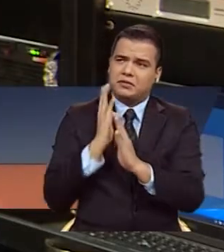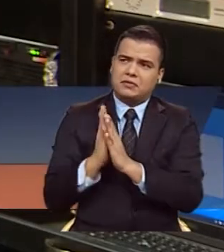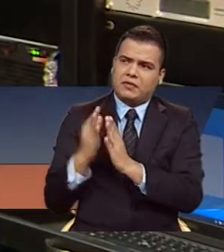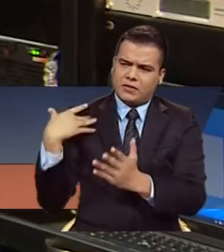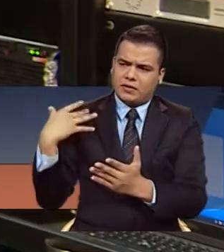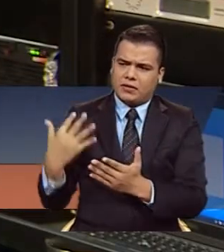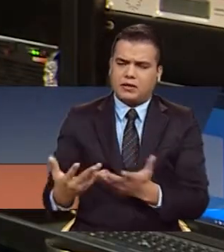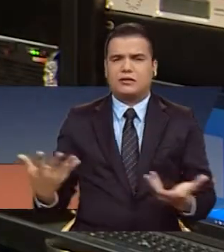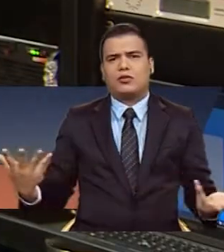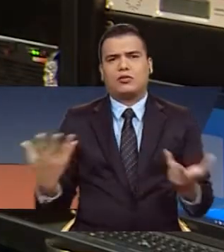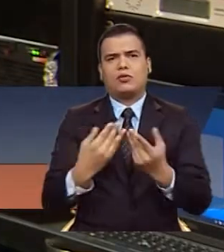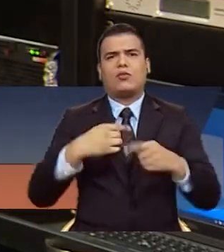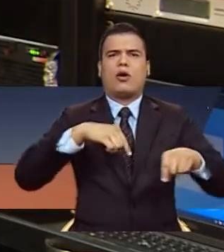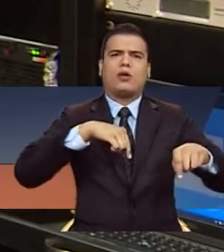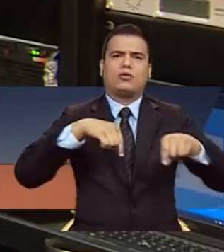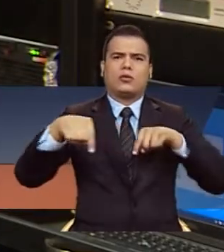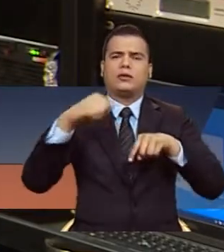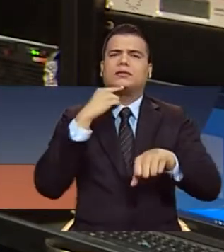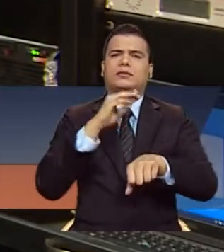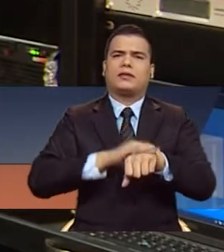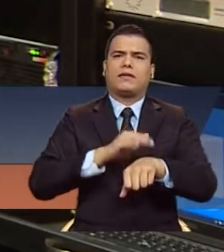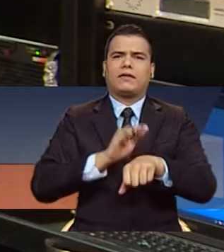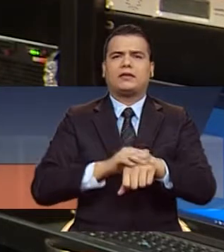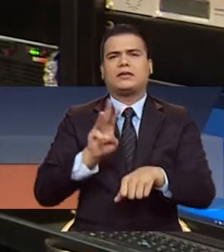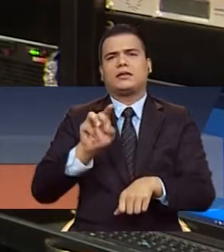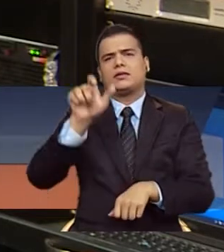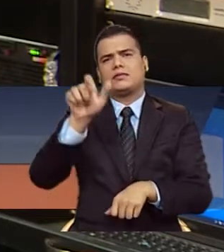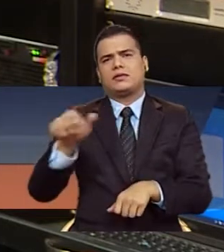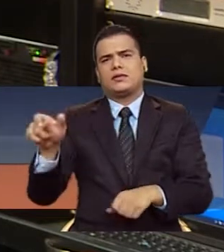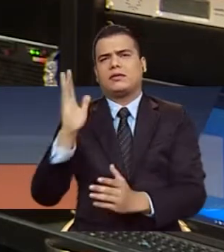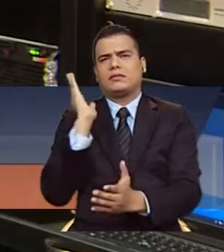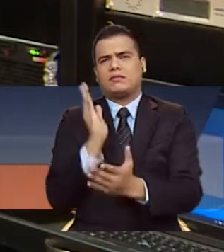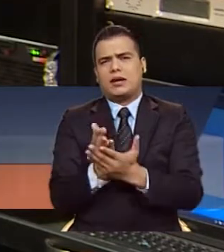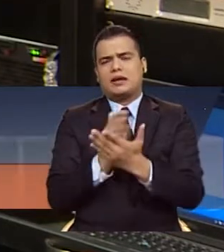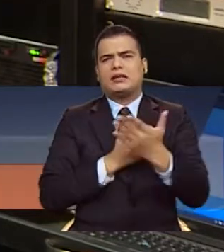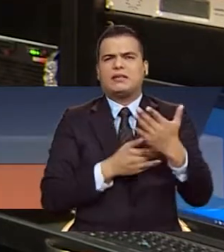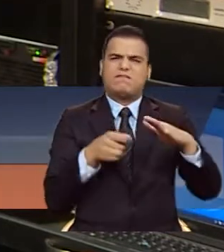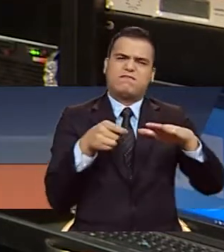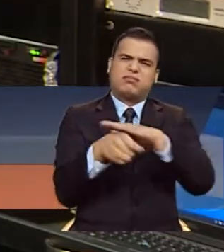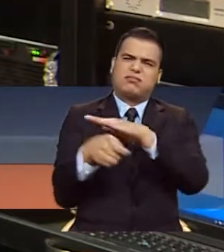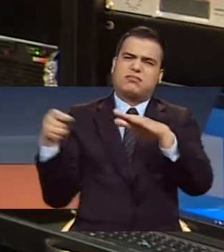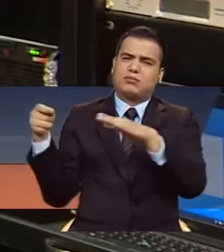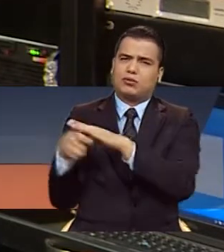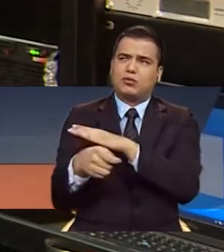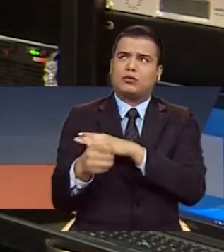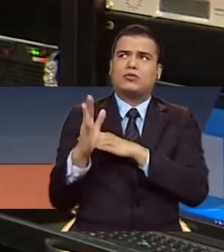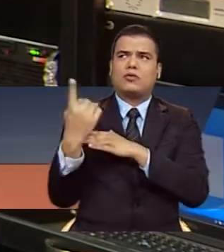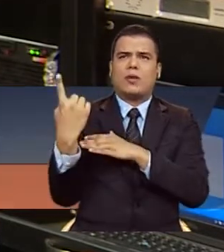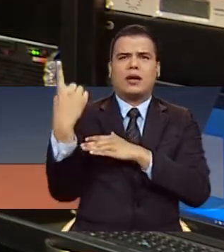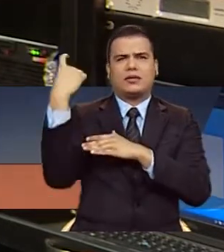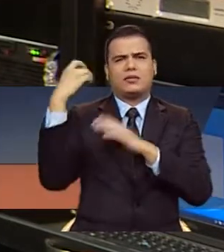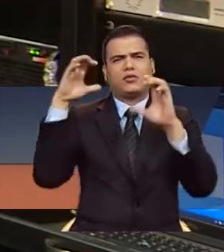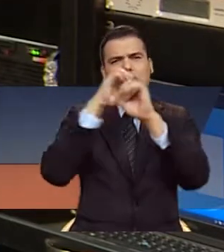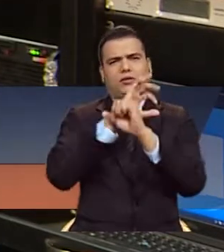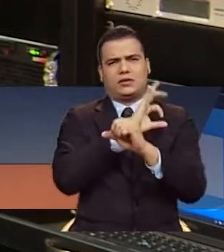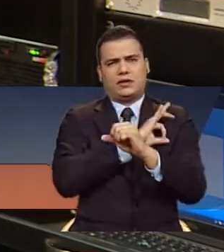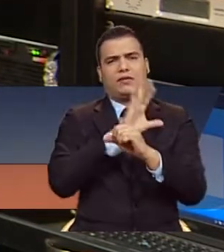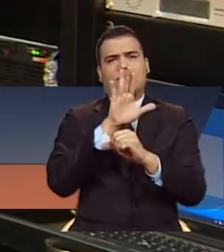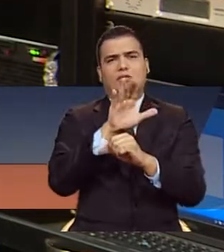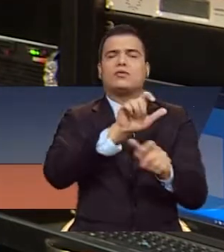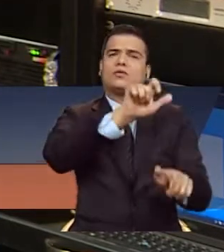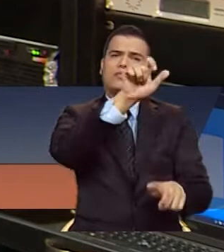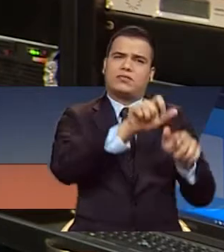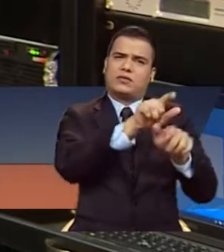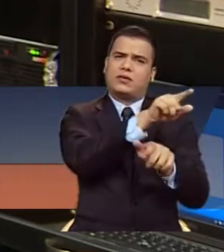entregado las autoridades da cuenta de por lo menos tres personas que fueron asesinadas en la noche de ayer sábado. Varias